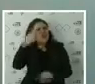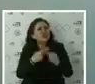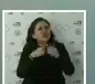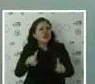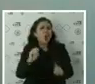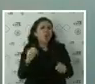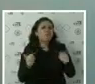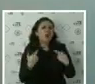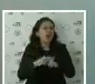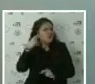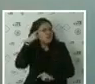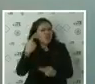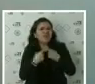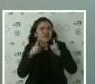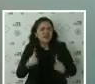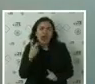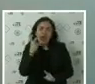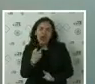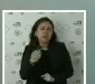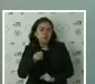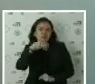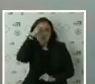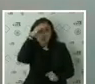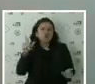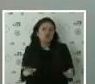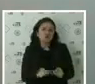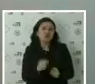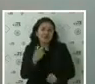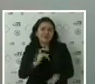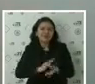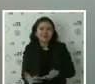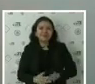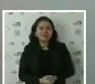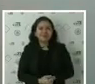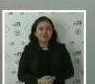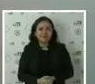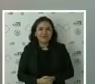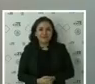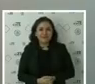profesores. Entonces creo que eso sería como lo que se puede rescatar. Muchas